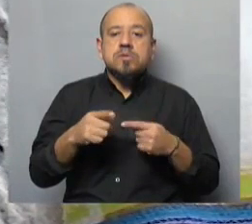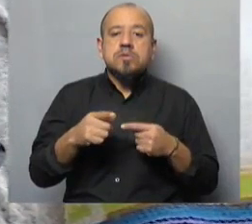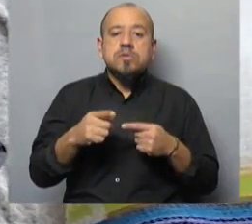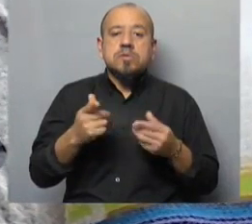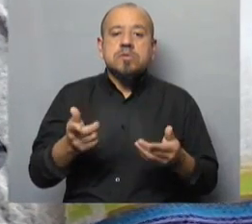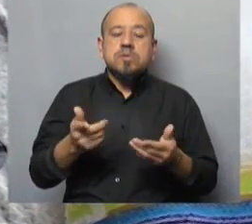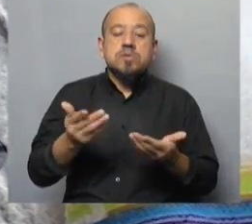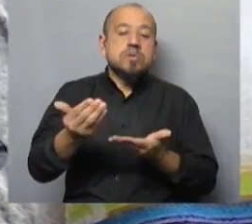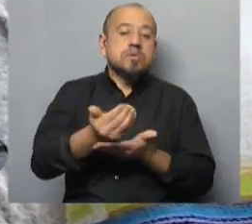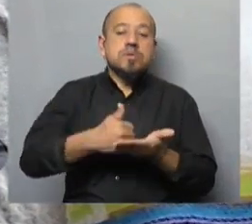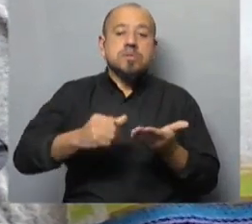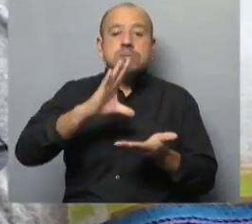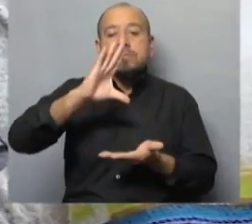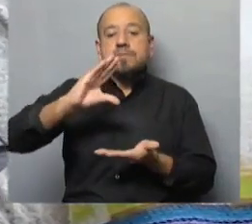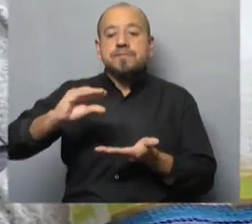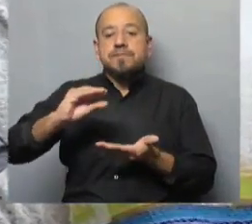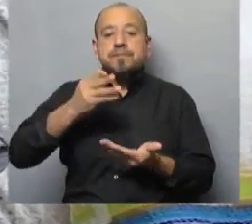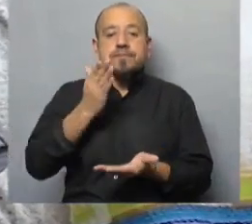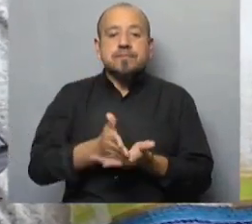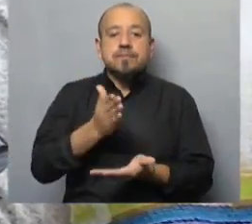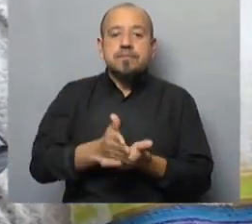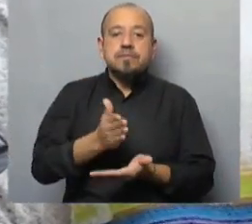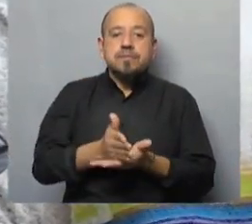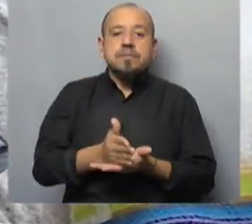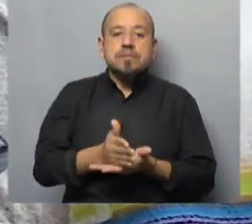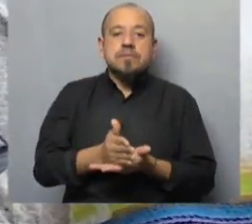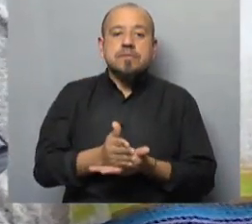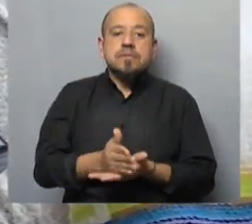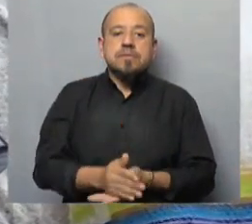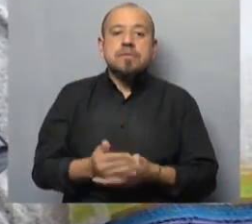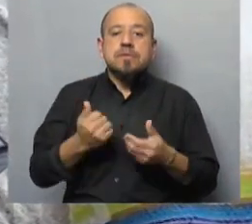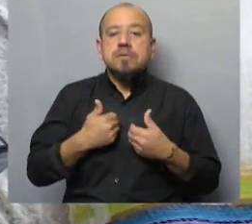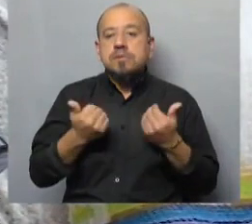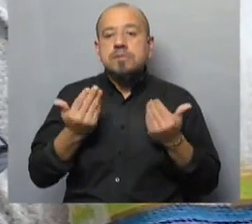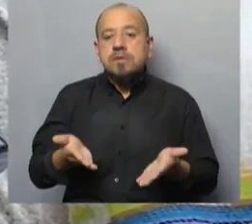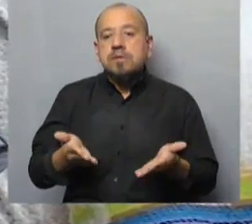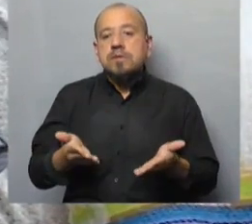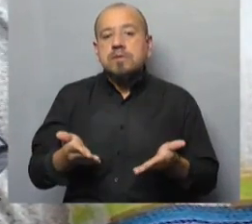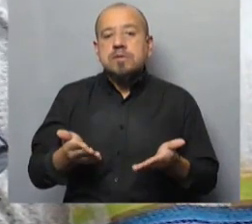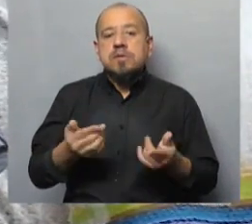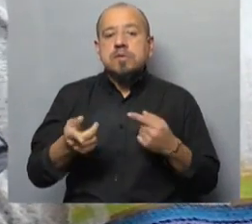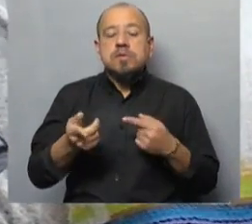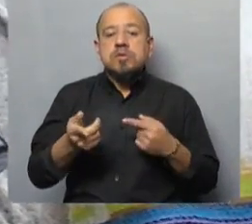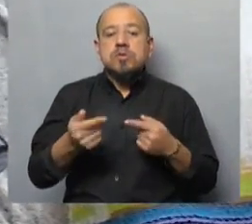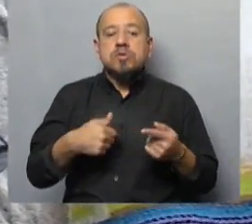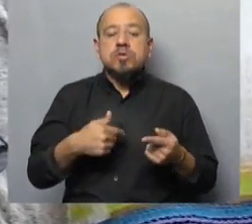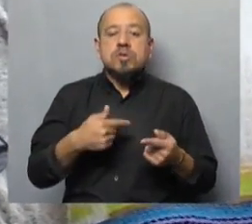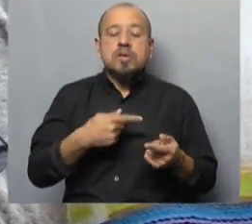rebajar derechos beneficios y prestaciones